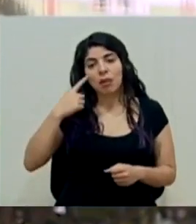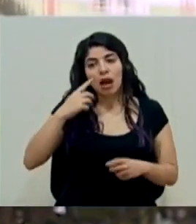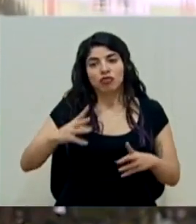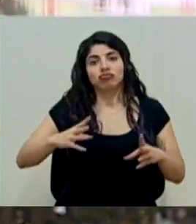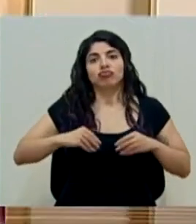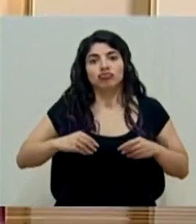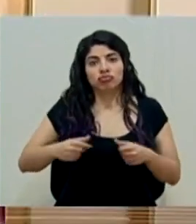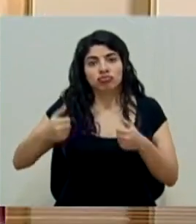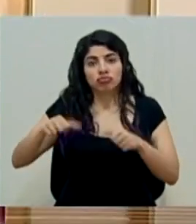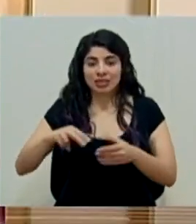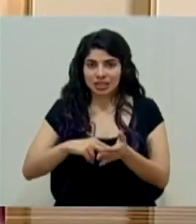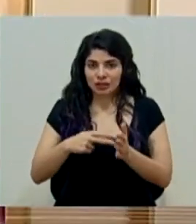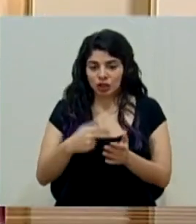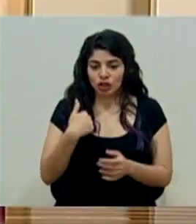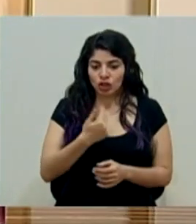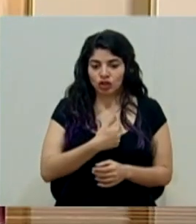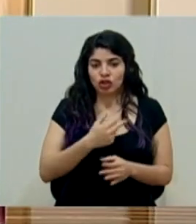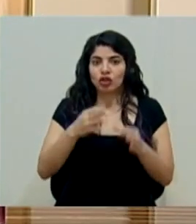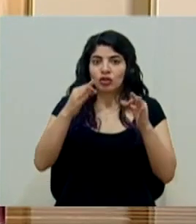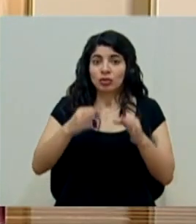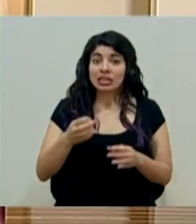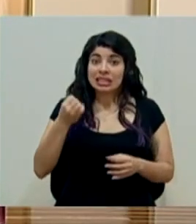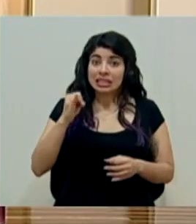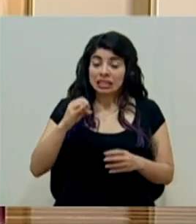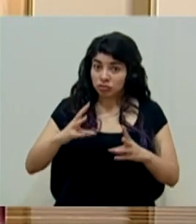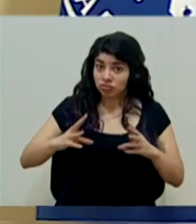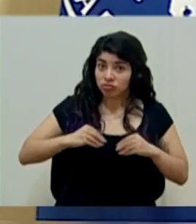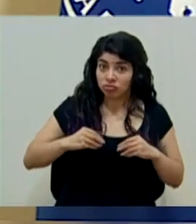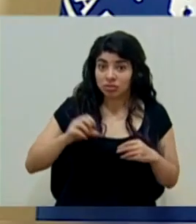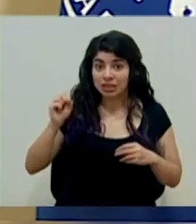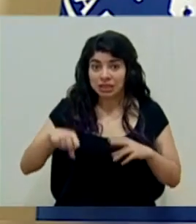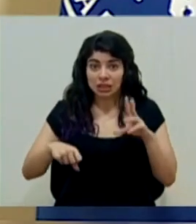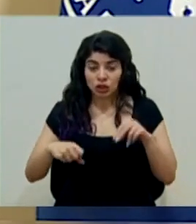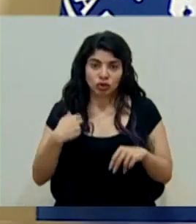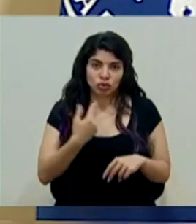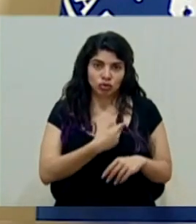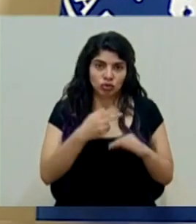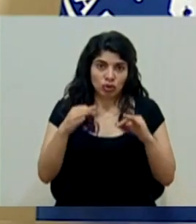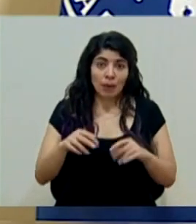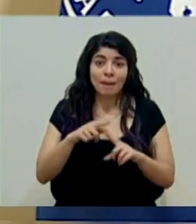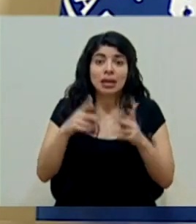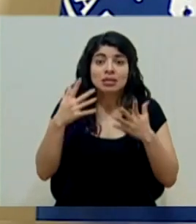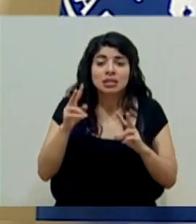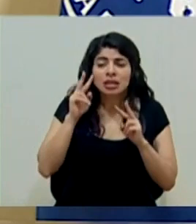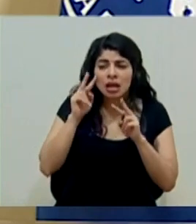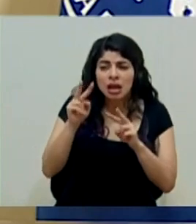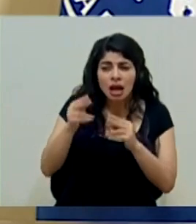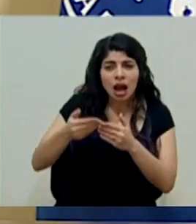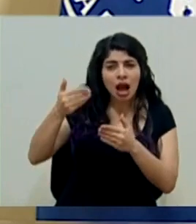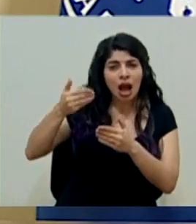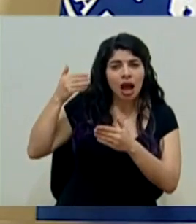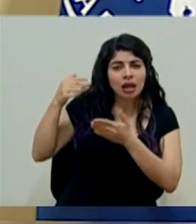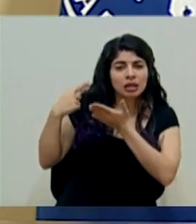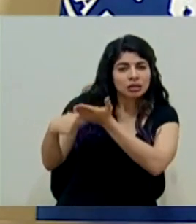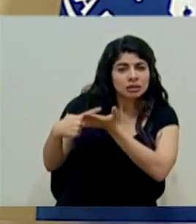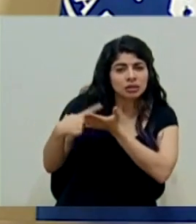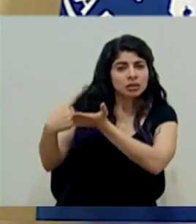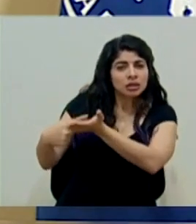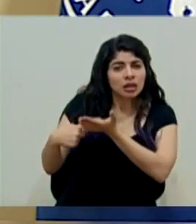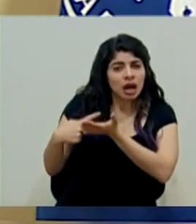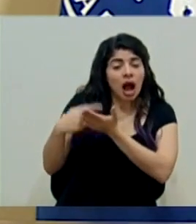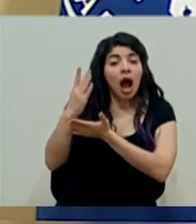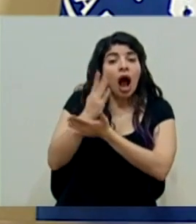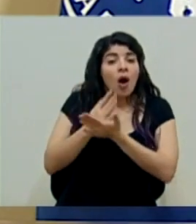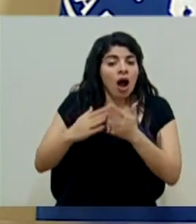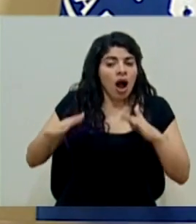acuerdo. O sea, nosotros somos los que definiremos si el acuerdo es aceptable o no, pero hemos visto en las discusiones previas, aún